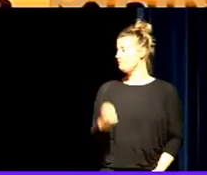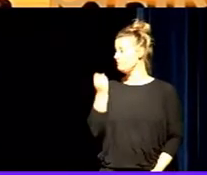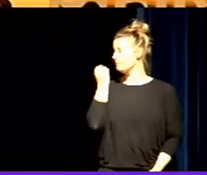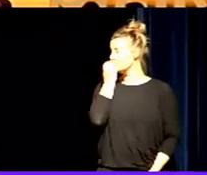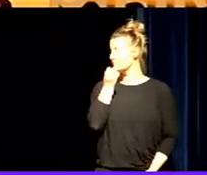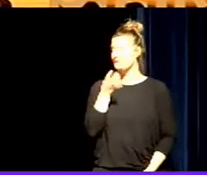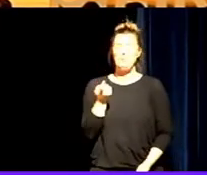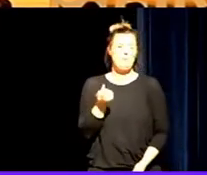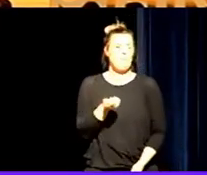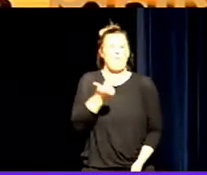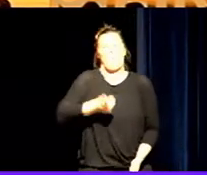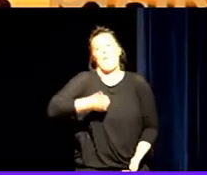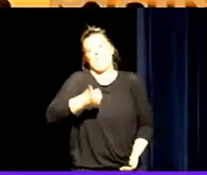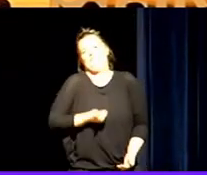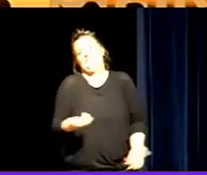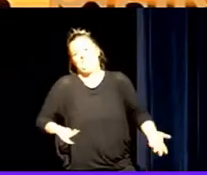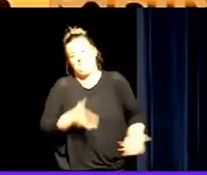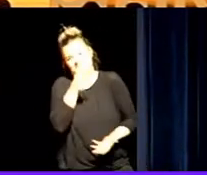O sea,